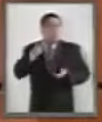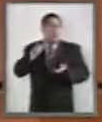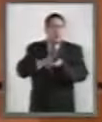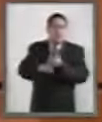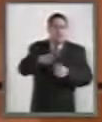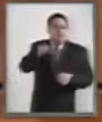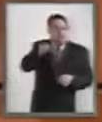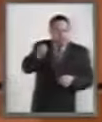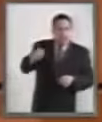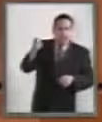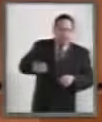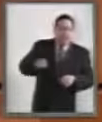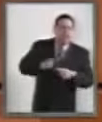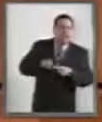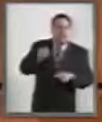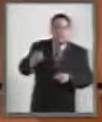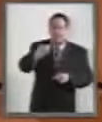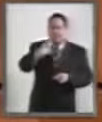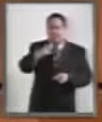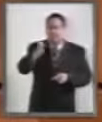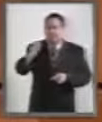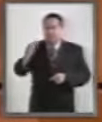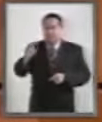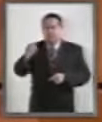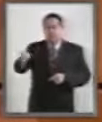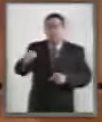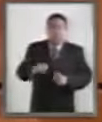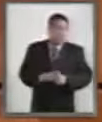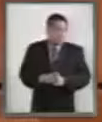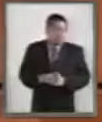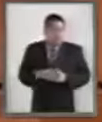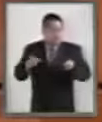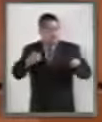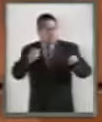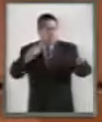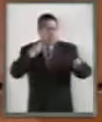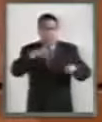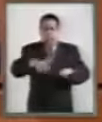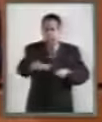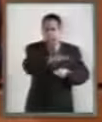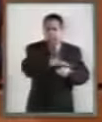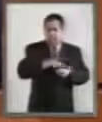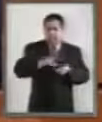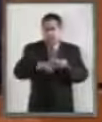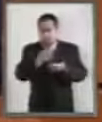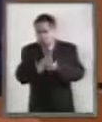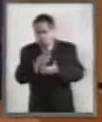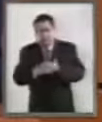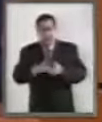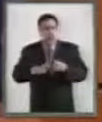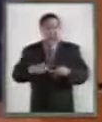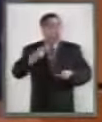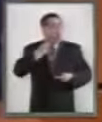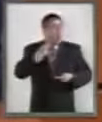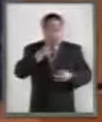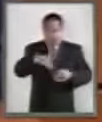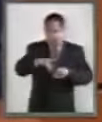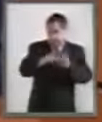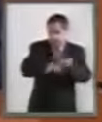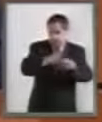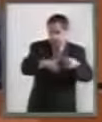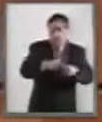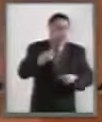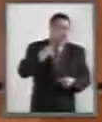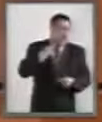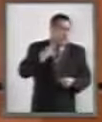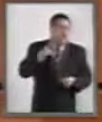de Hacienda. Y se dirige la política económica y la política